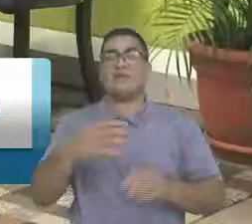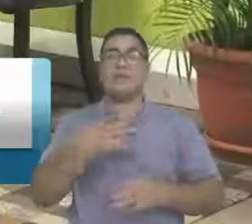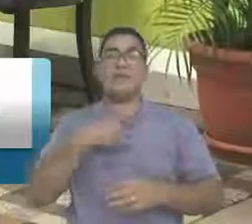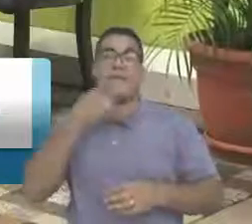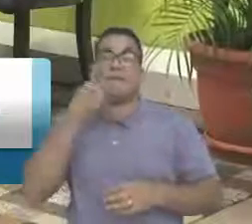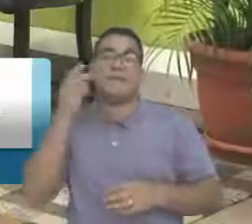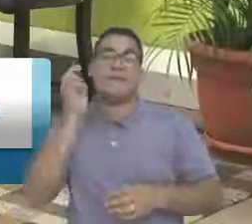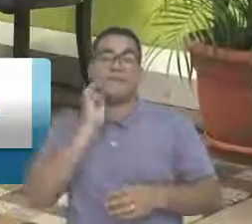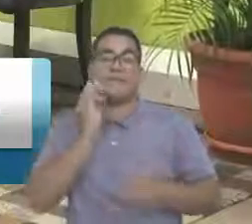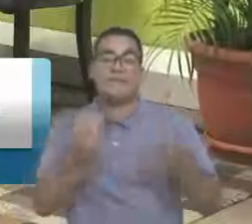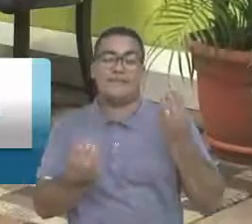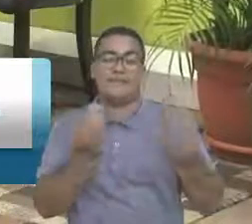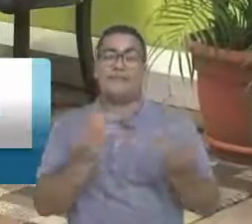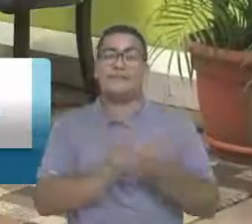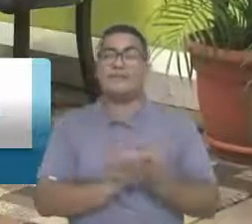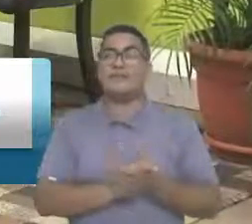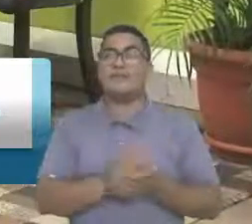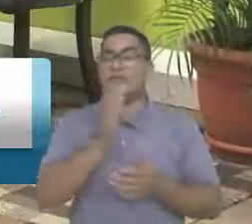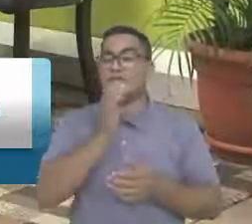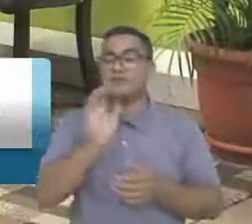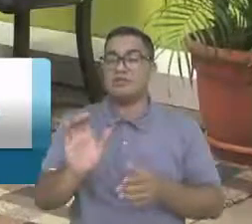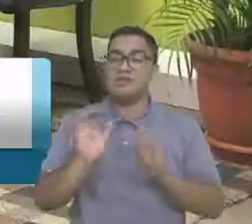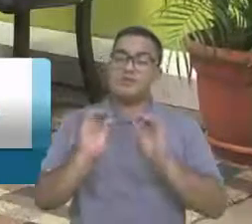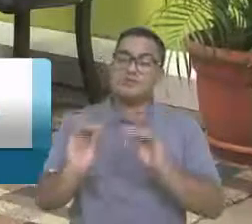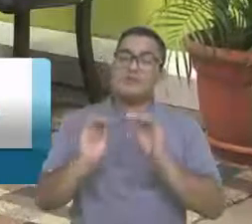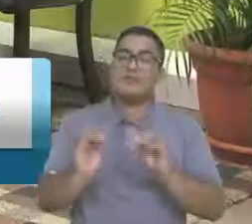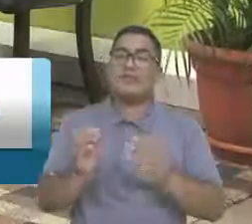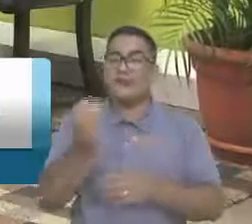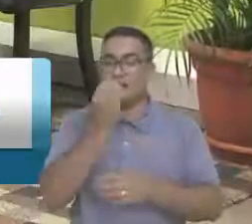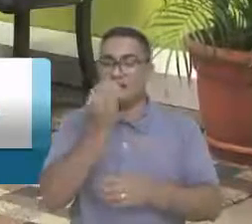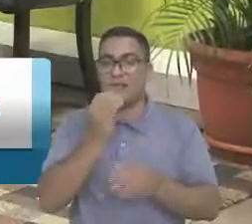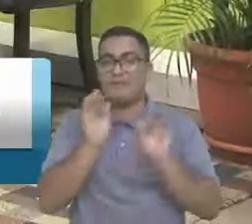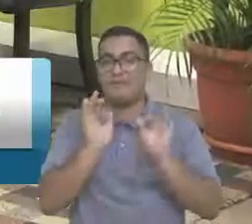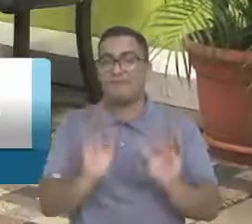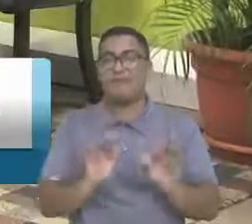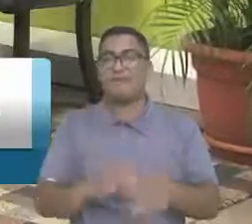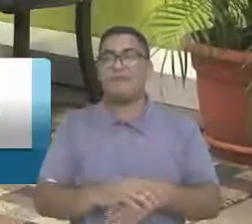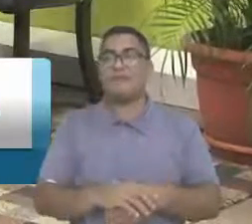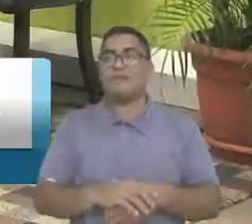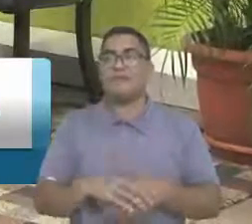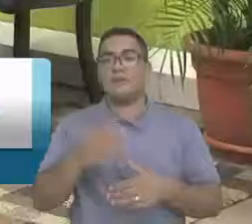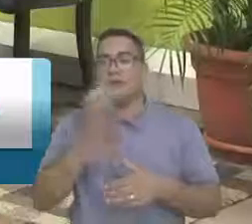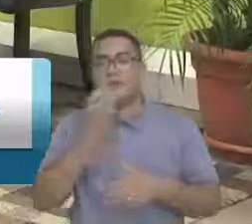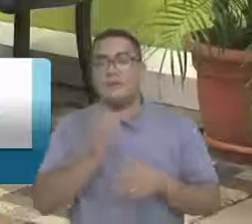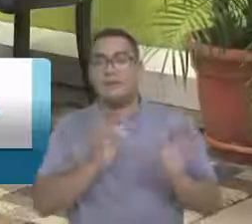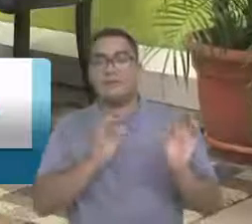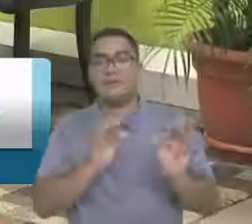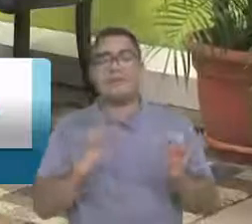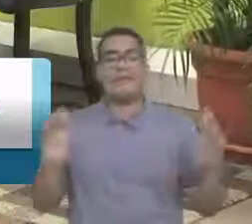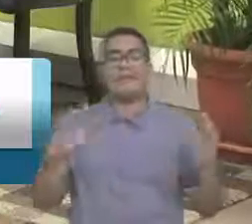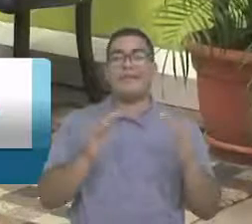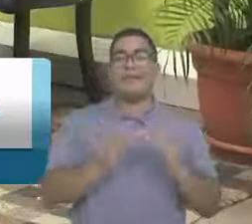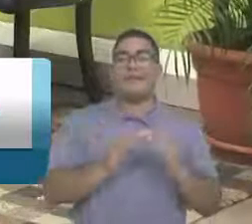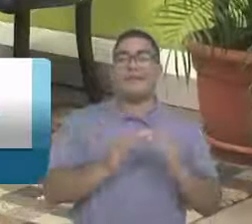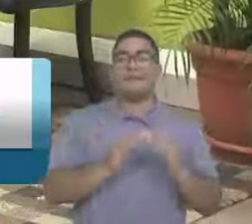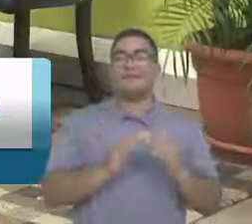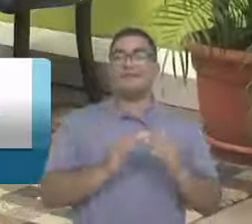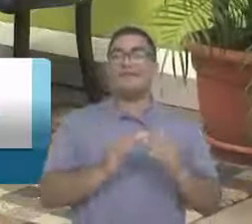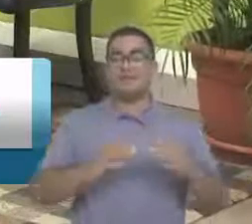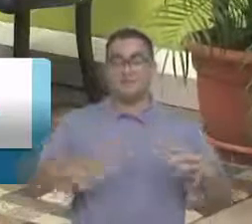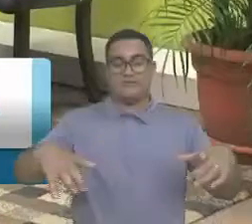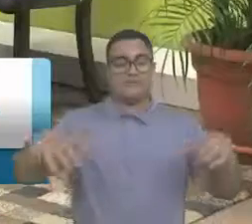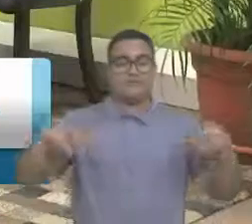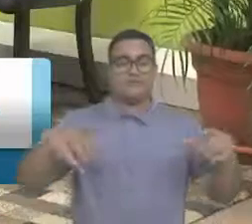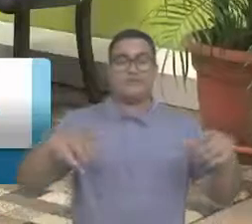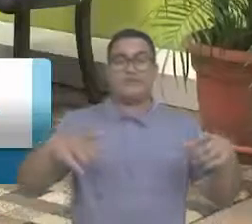padres. Enseñarles a comer bien. El hecho de comer bien no significa tener todos los días en casa un gran